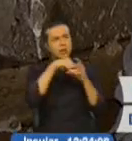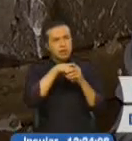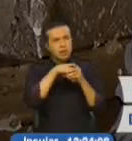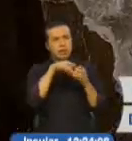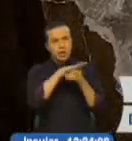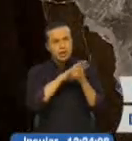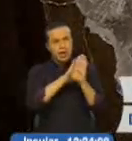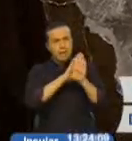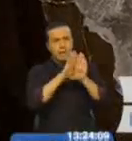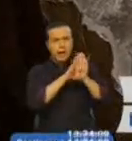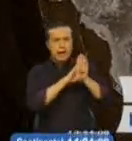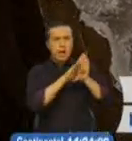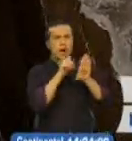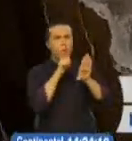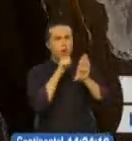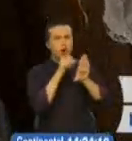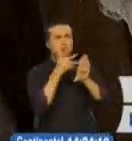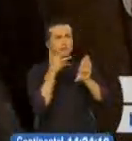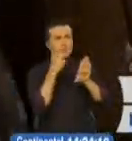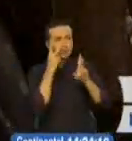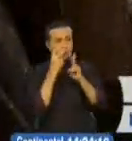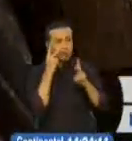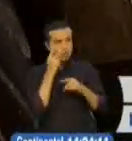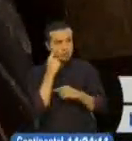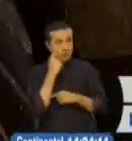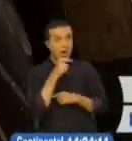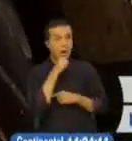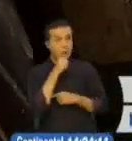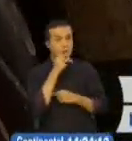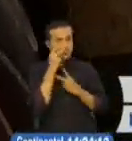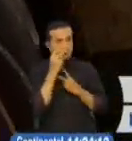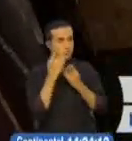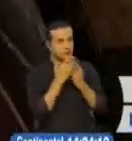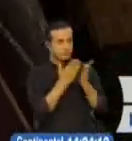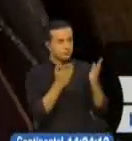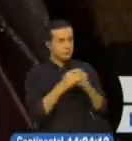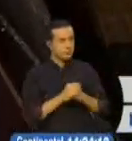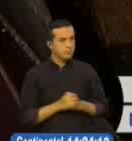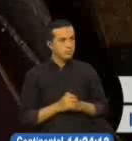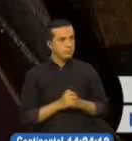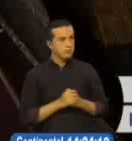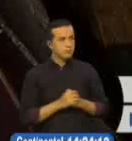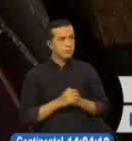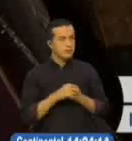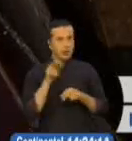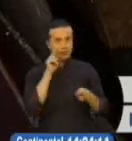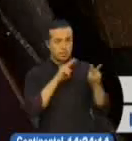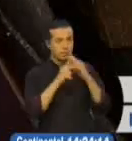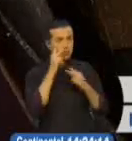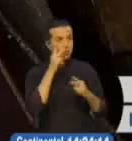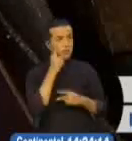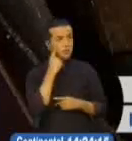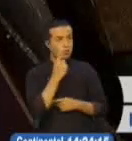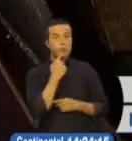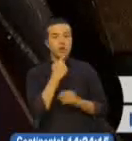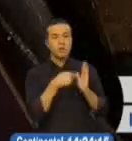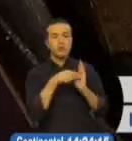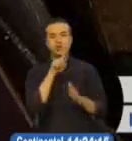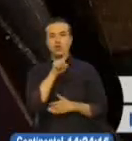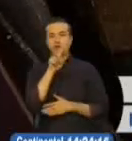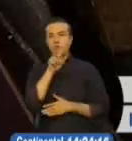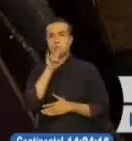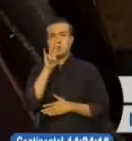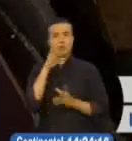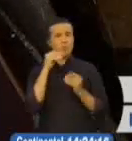de la pared. Aquí tenemos la presencia de agua. Podemos arbitrariamente medir y encontrar valores como 127,